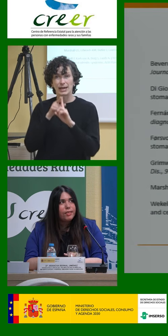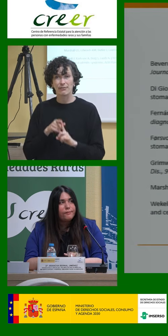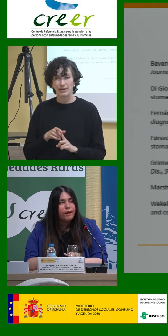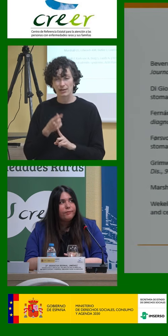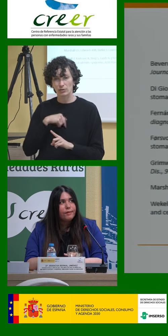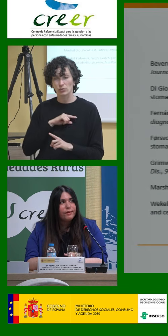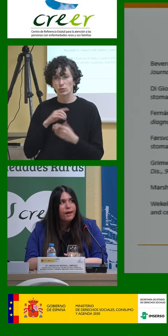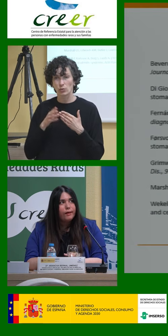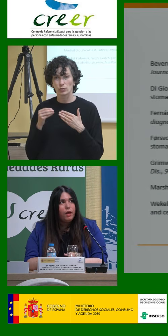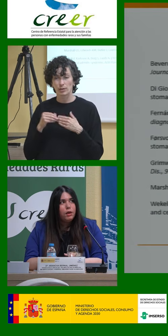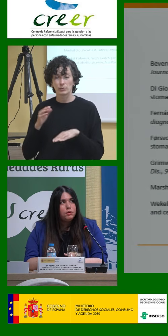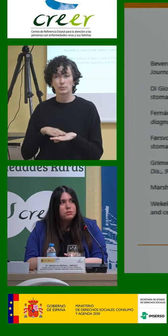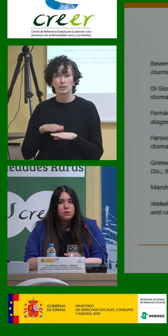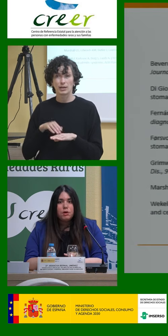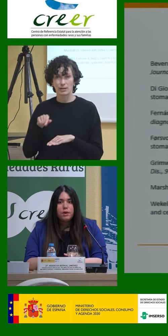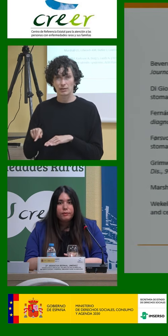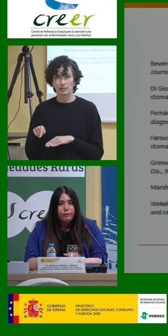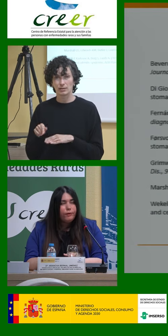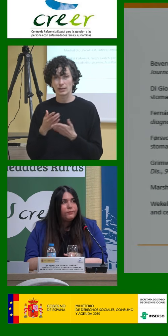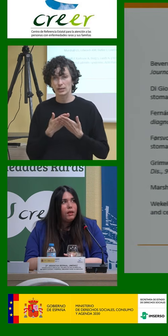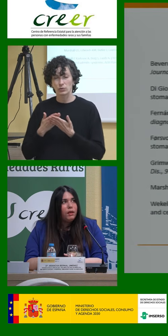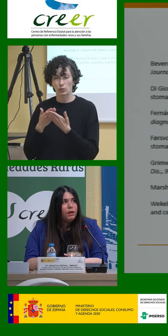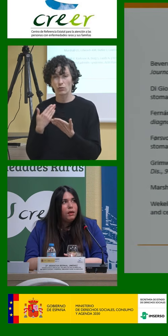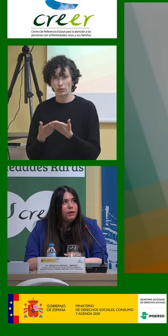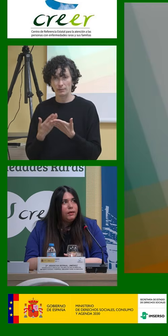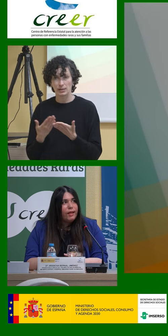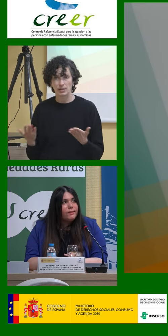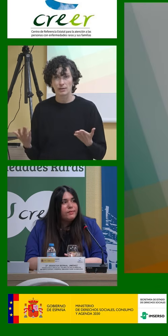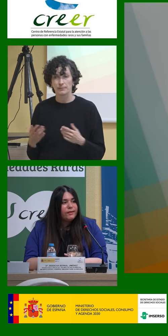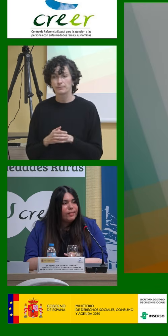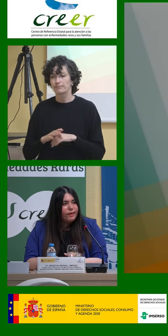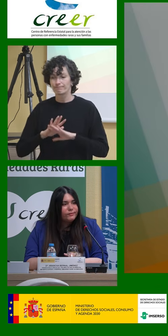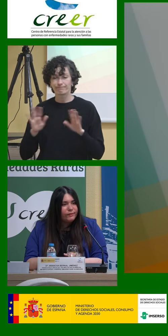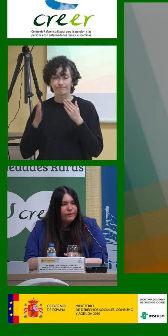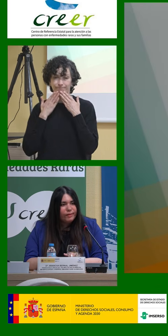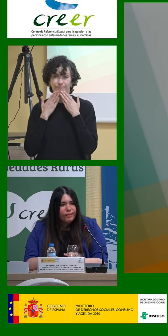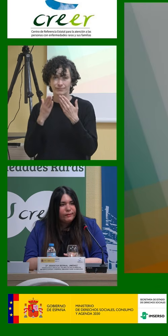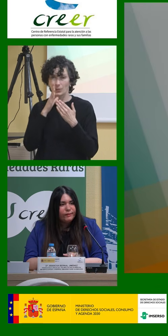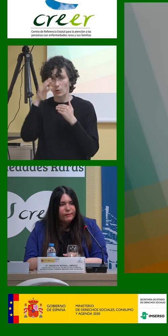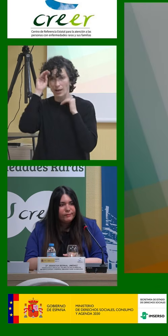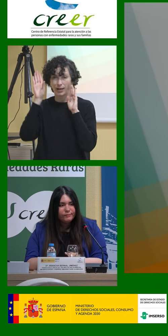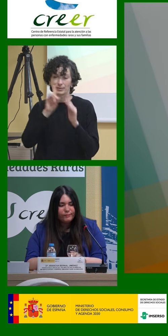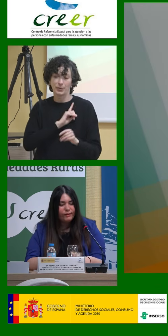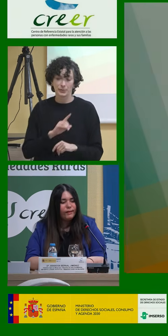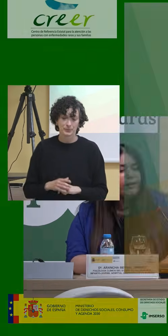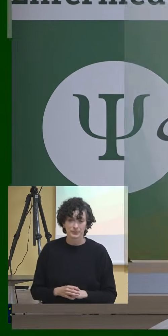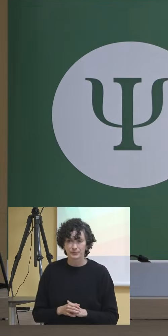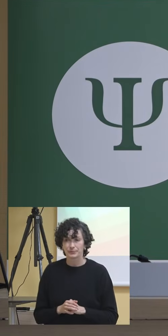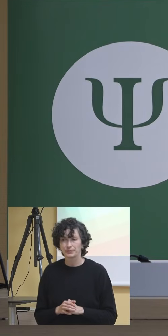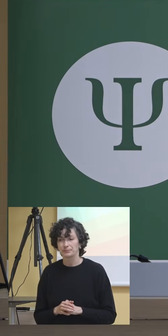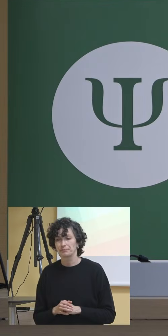hemos utilizado para fundamentar nuestro estudio. Y nada, muchas gracias por su atención.